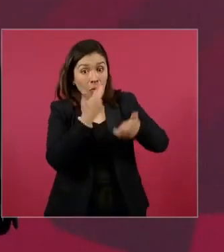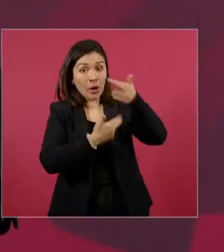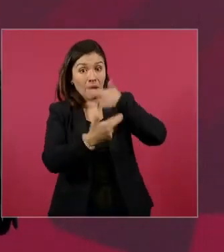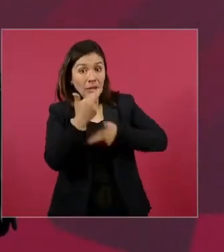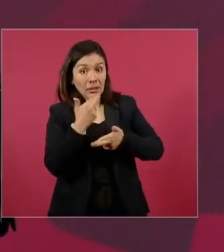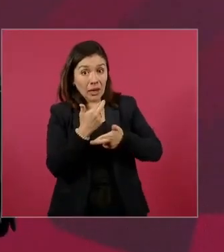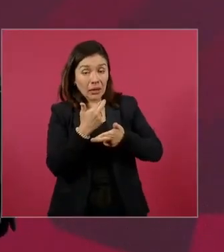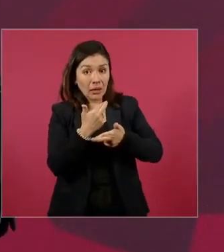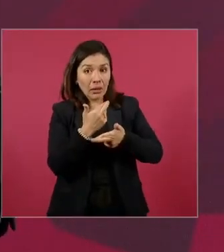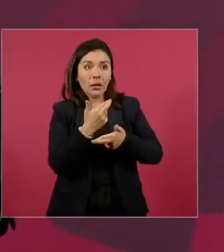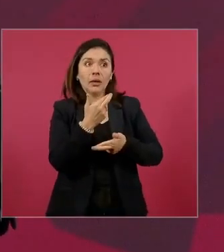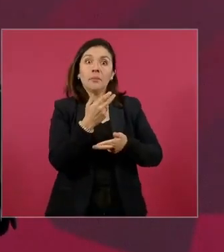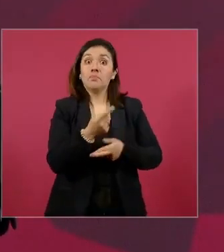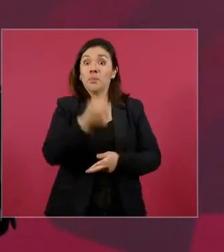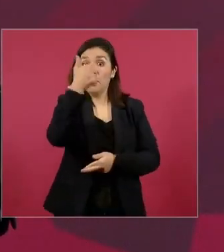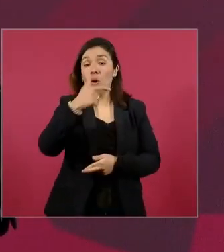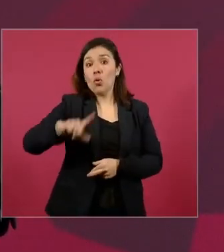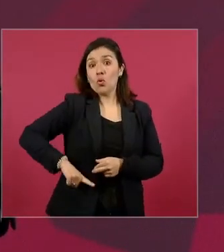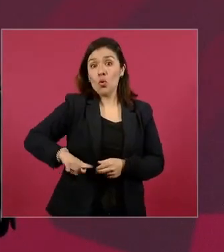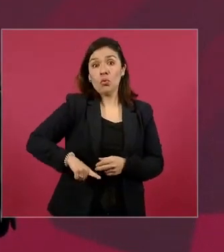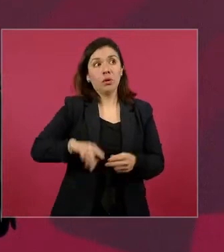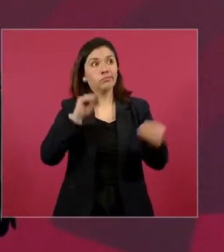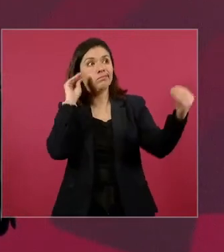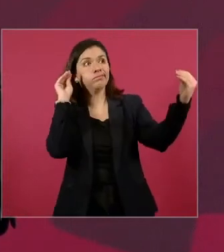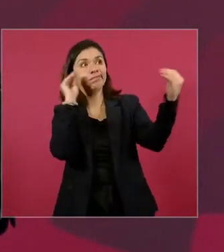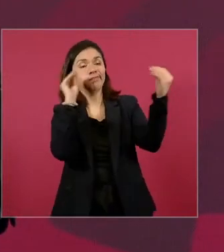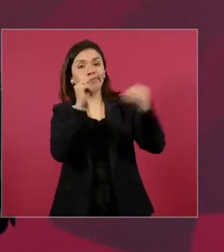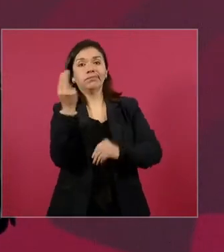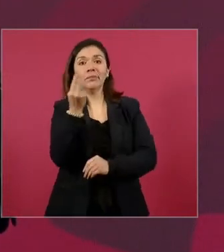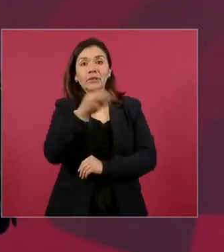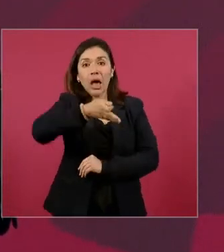primero los gobiernos tienen que aceptar